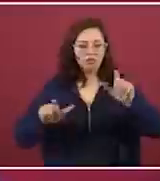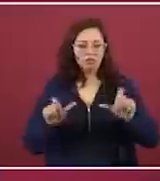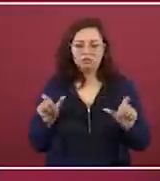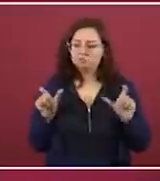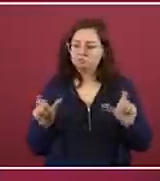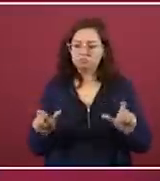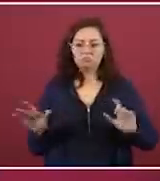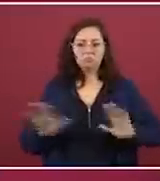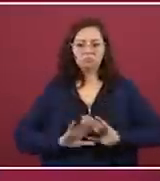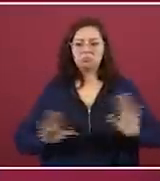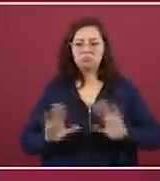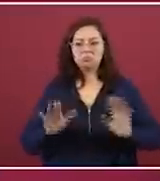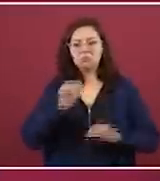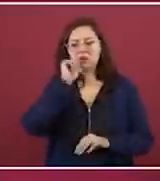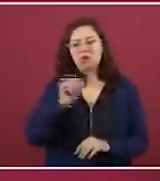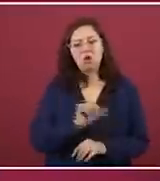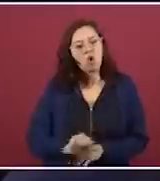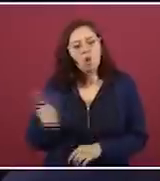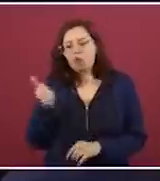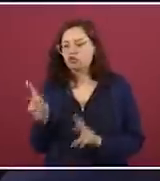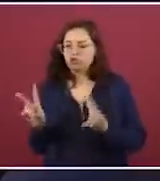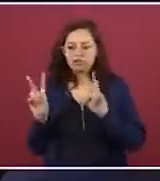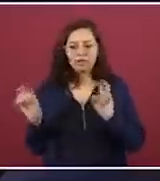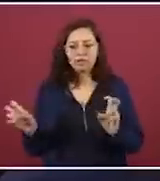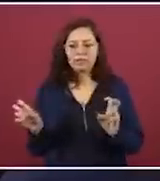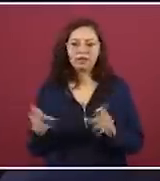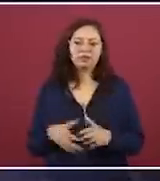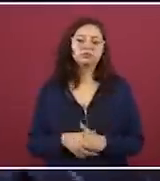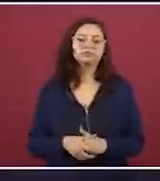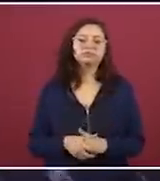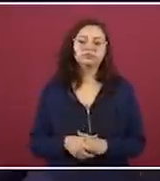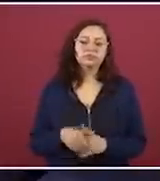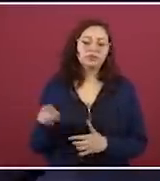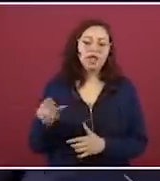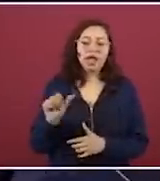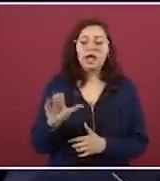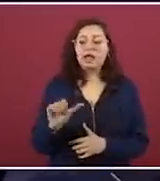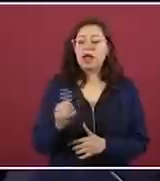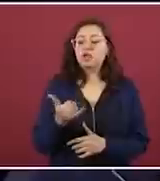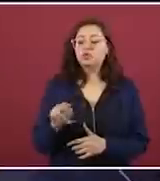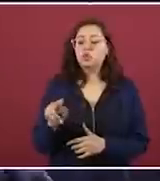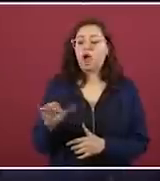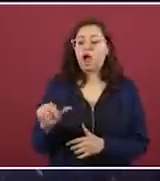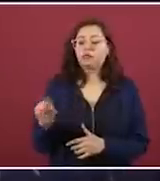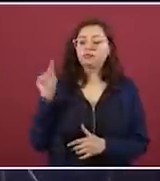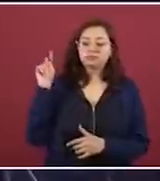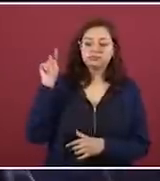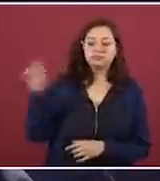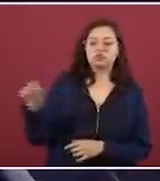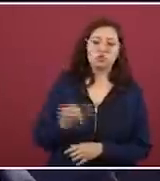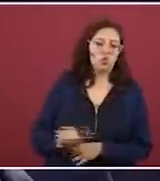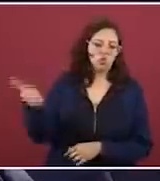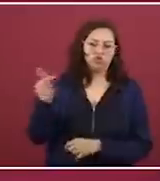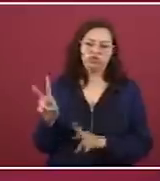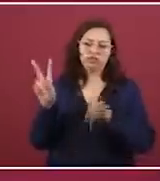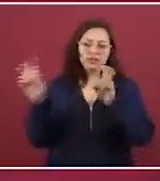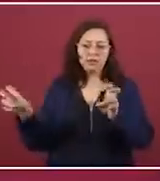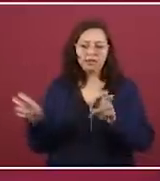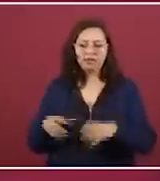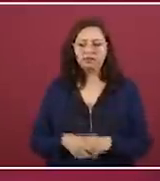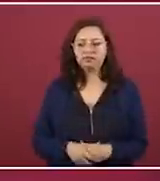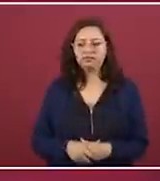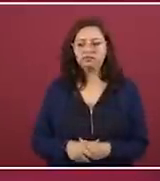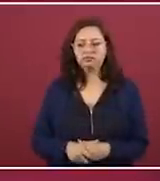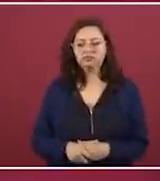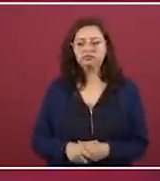estaban en otra misión en Acayucan y bajó